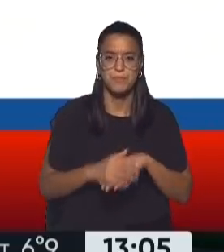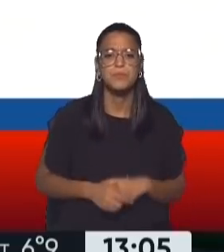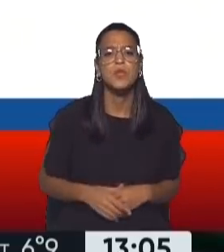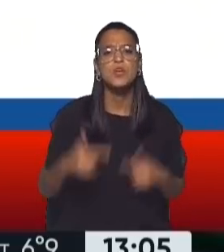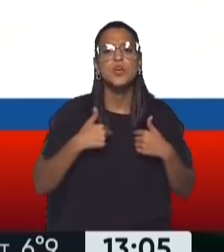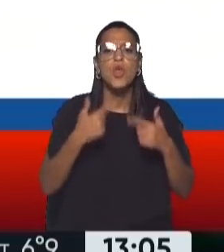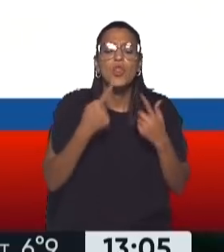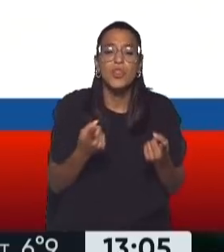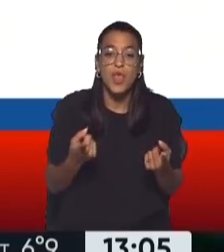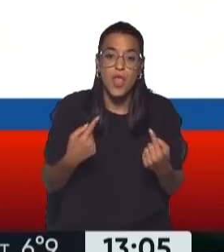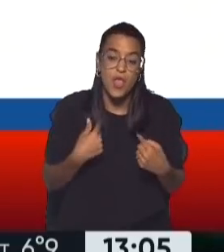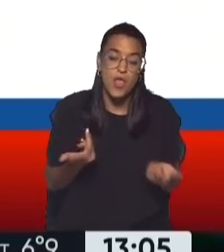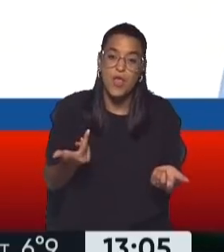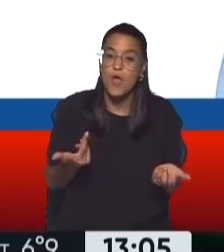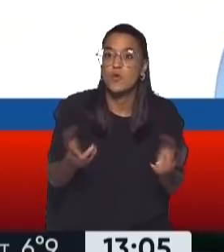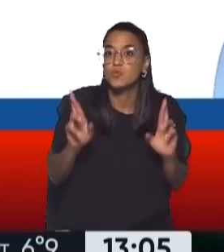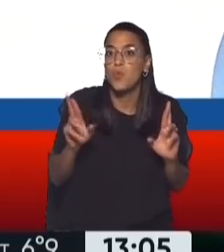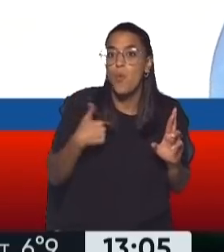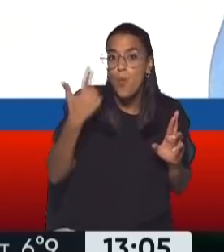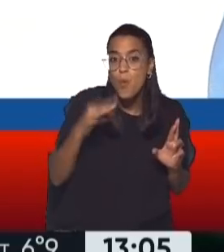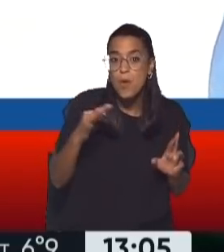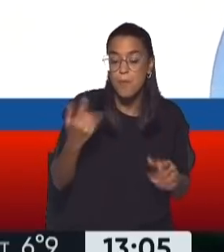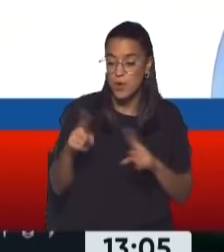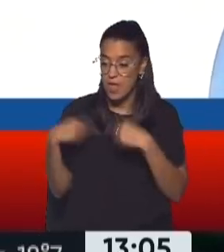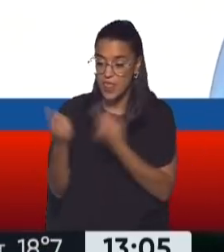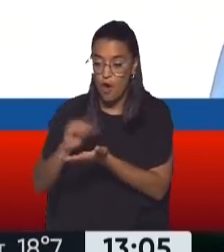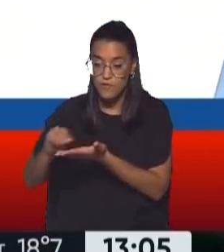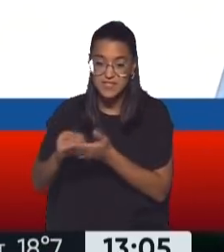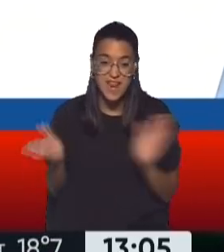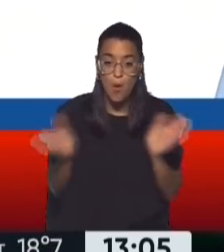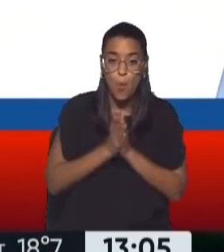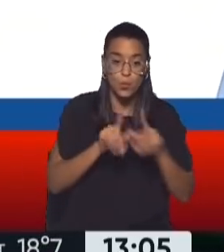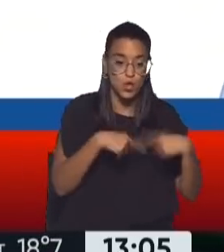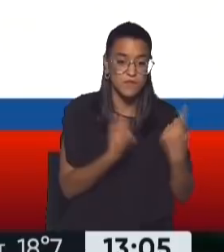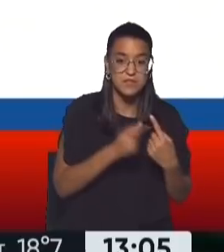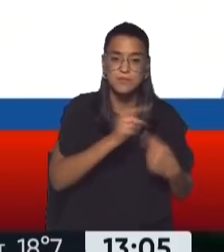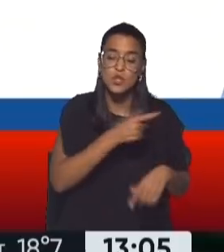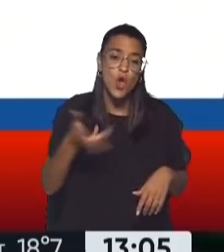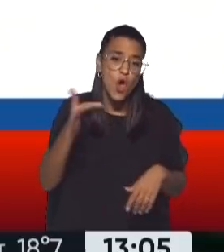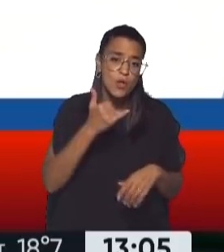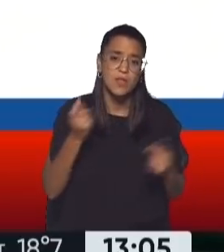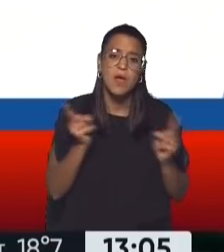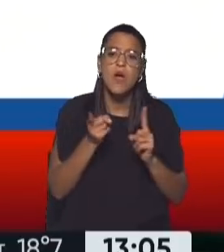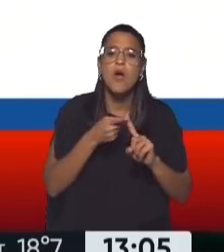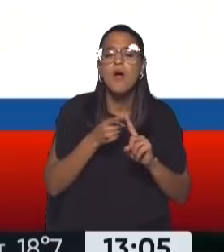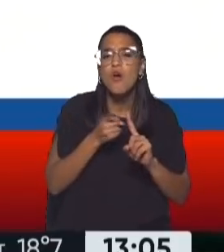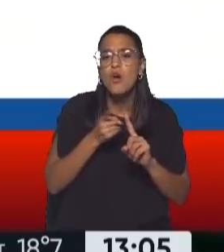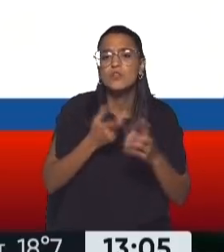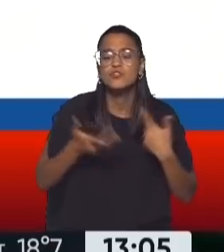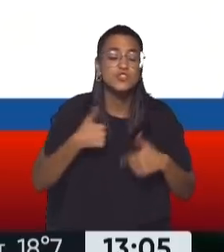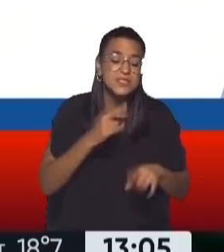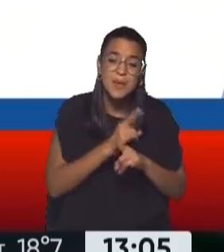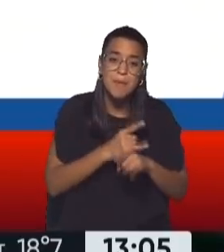Digo que tuve el privilegio casi único porque mi despacho estaba pegado al de él y cotidianamente compartíamos tiempo. Yo le digo siempre a